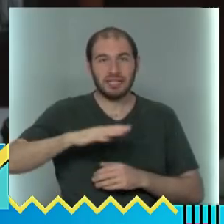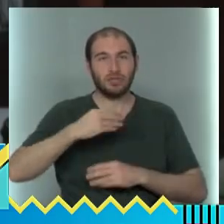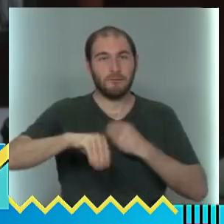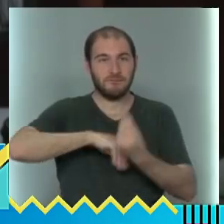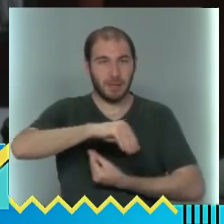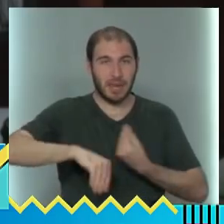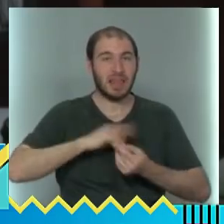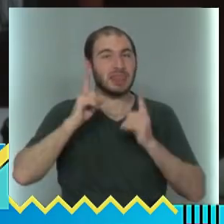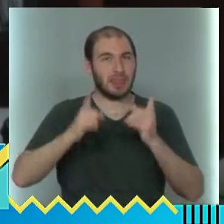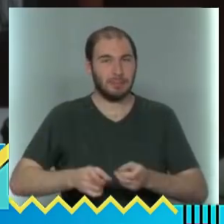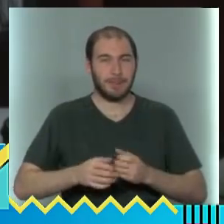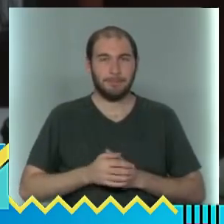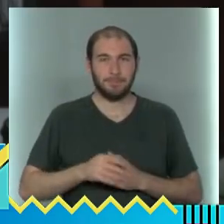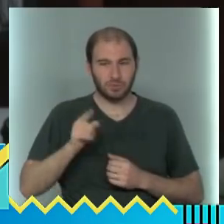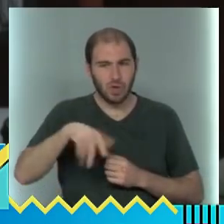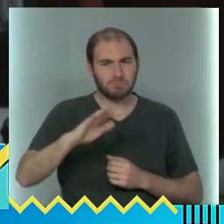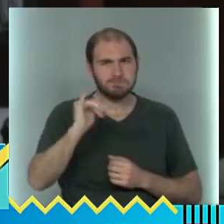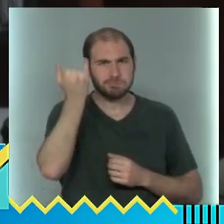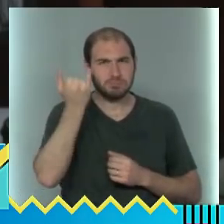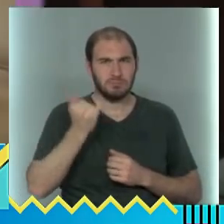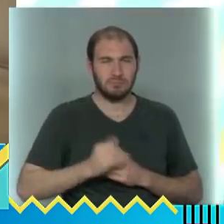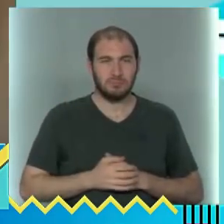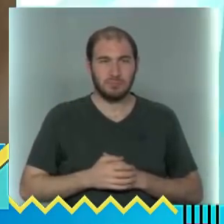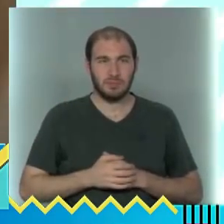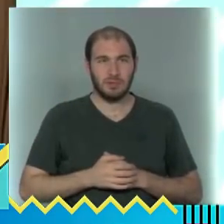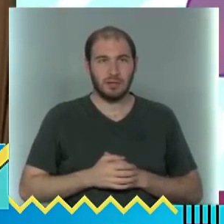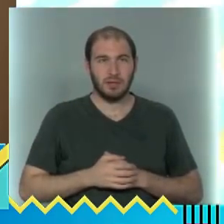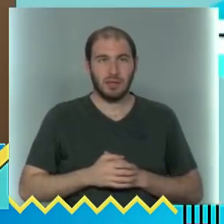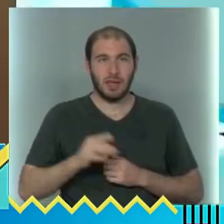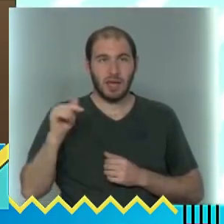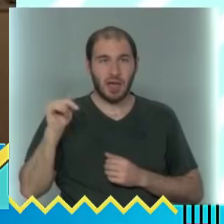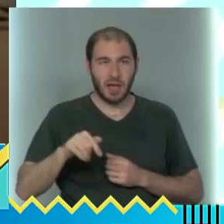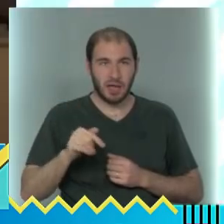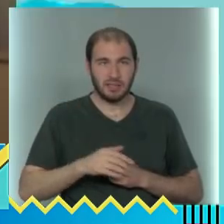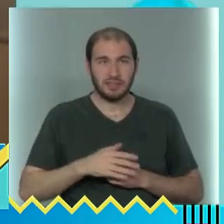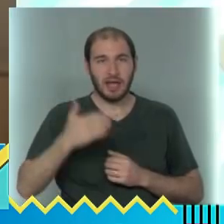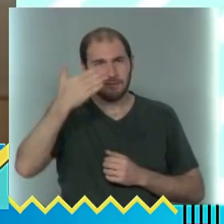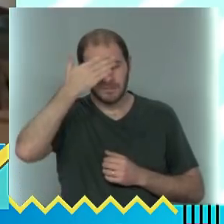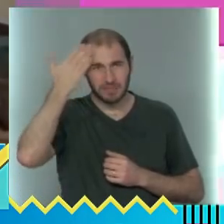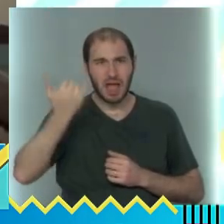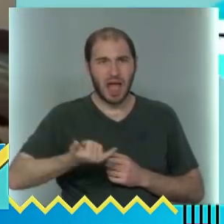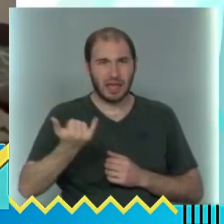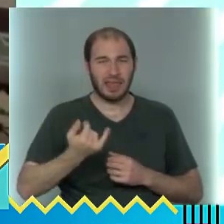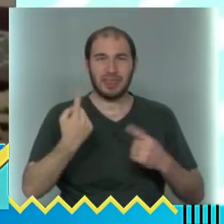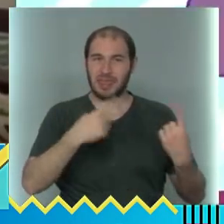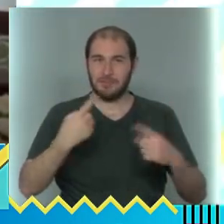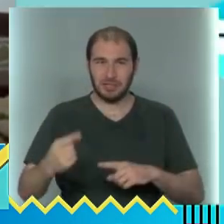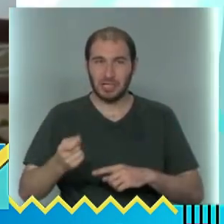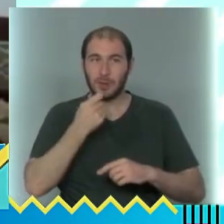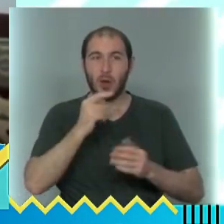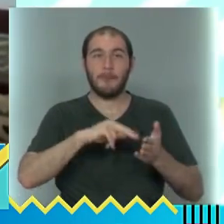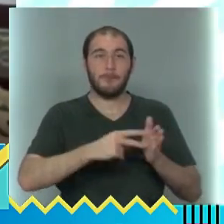familiar también tome conciencia de que si bien se ha presentado una enfermedad, Una cosa es tener